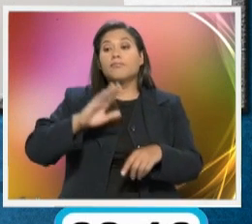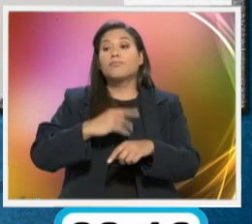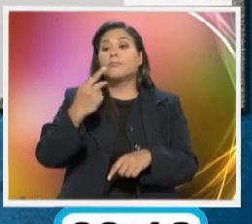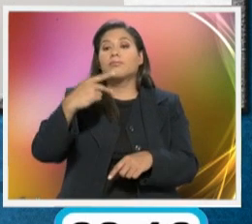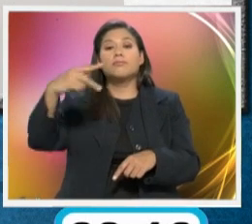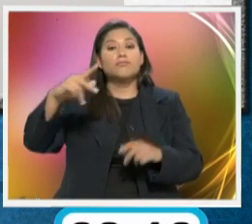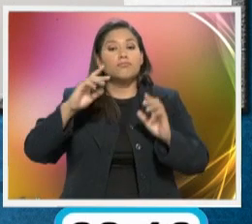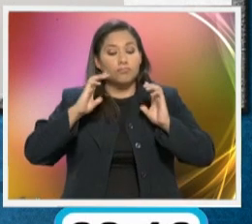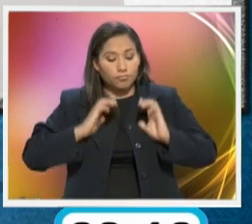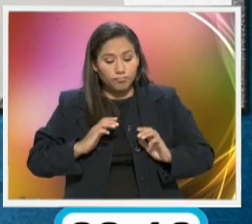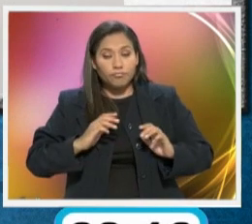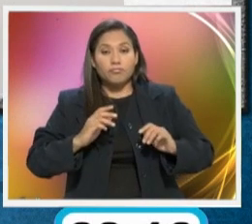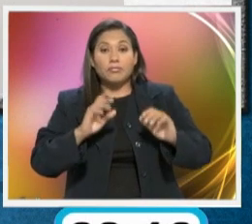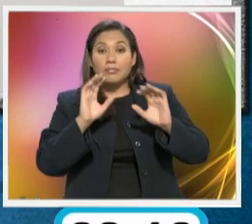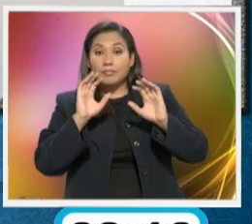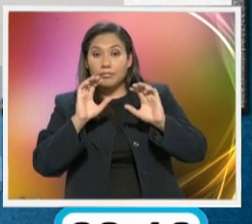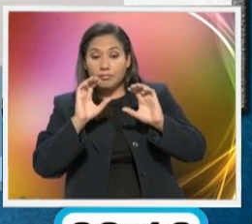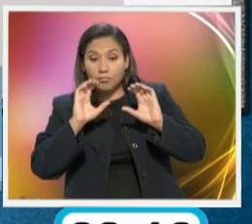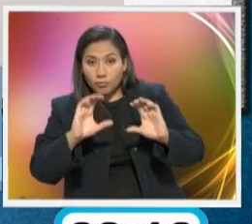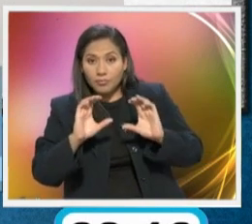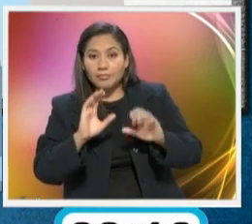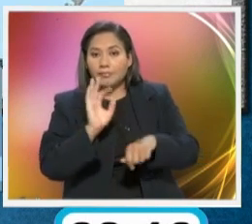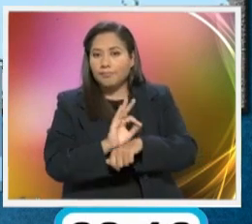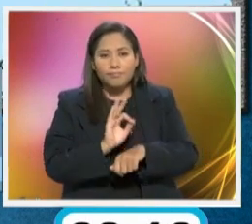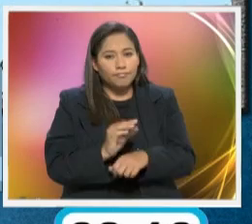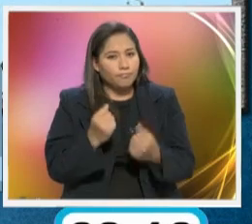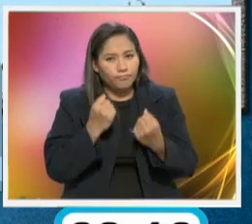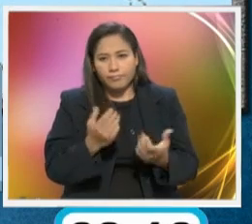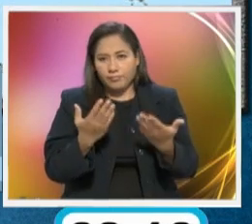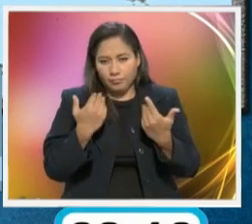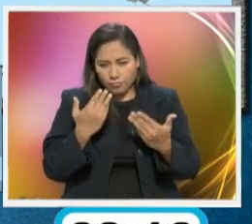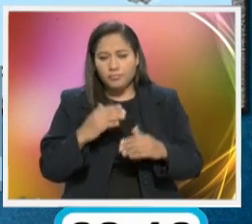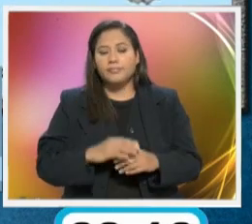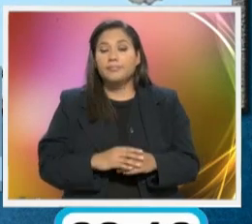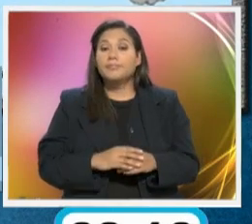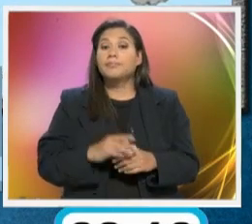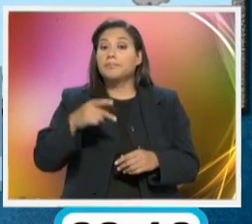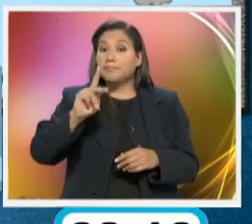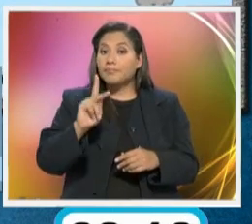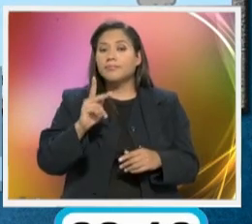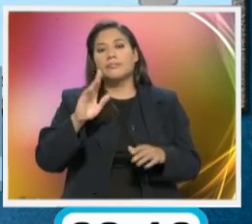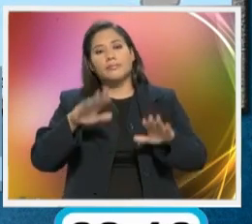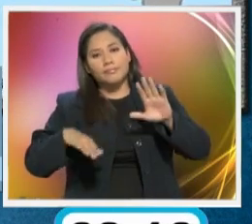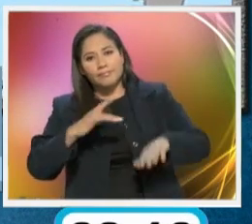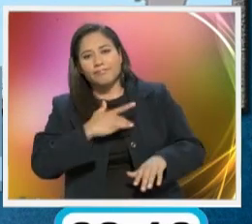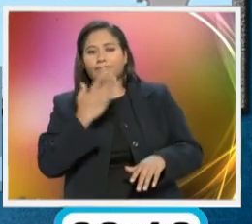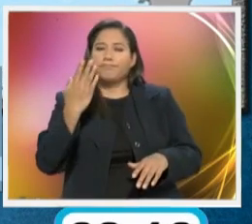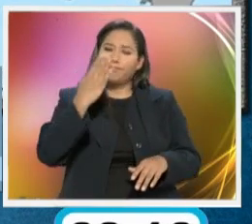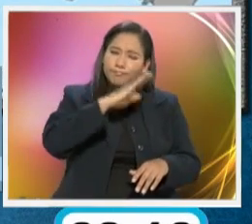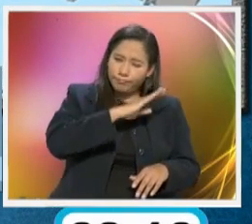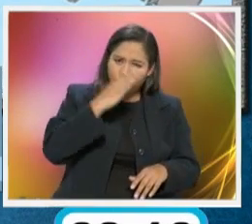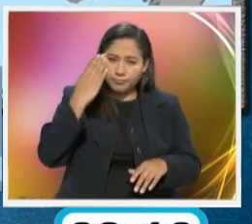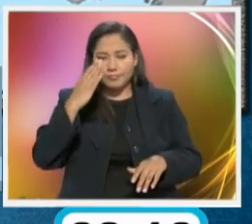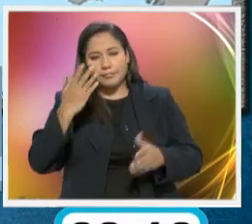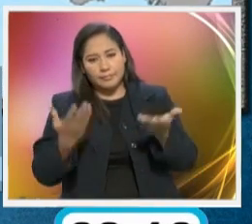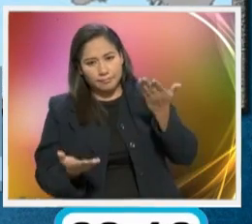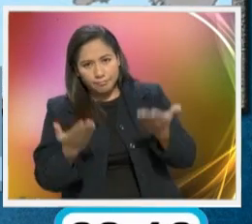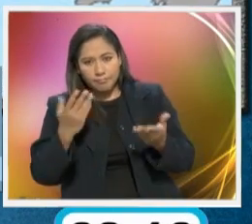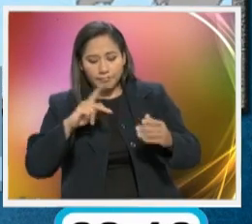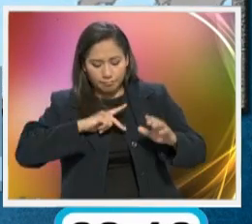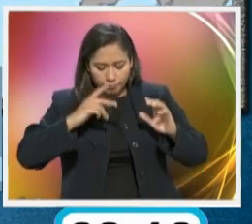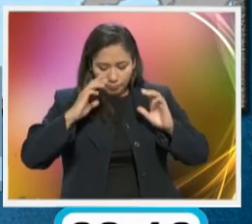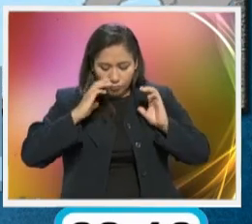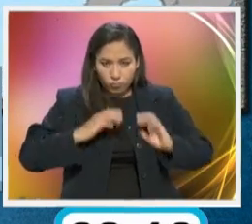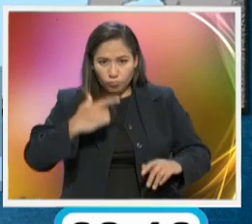sistema inmunológico no tiene las mismas capacidades de reacción. Claro. Sin embargo, los síntomas varían también de persona en persona de acuerdo a sus